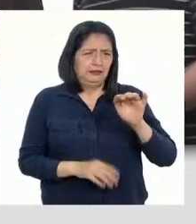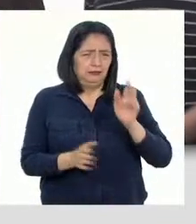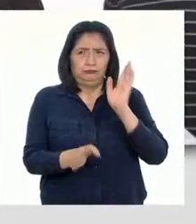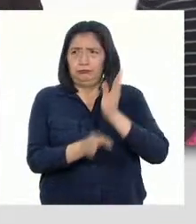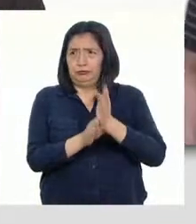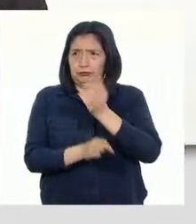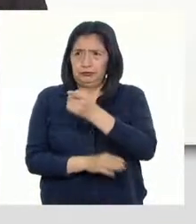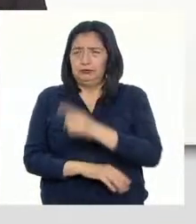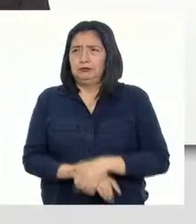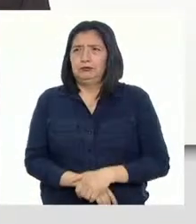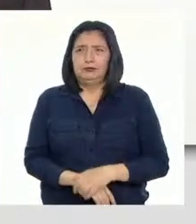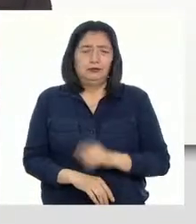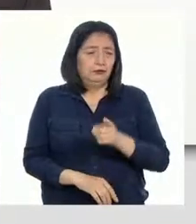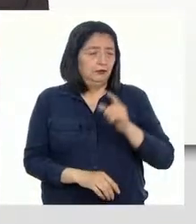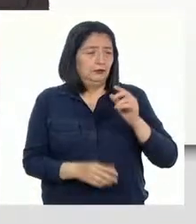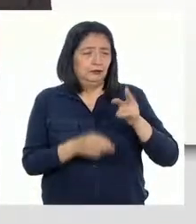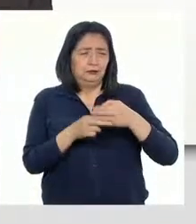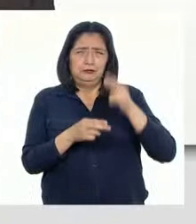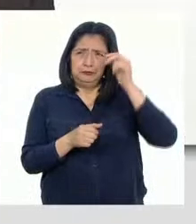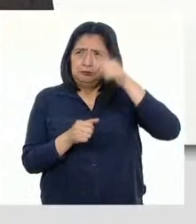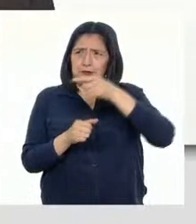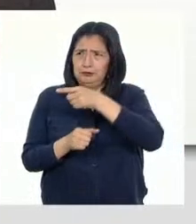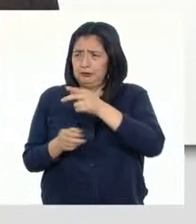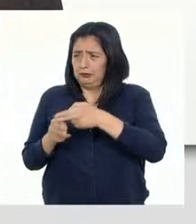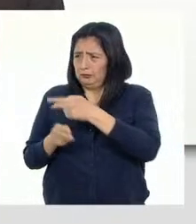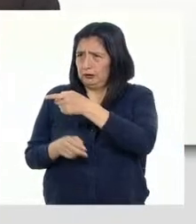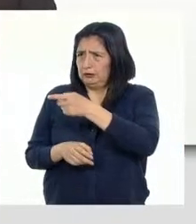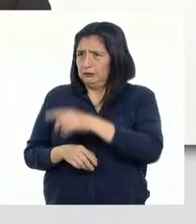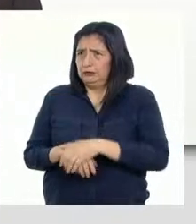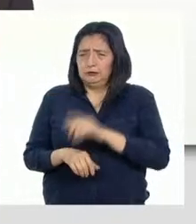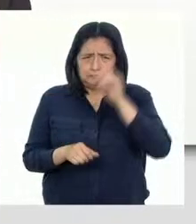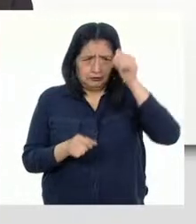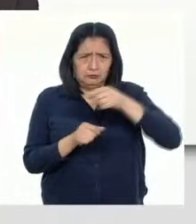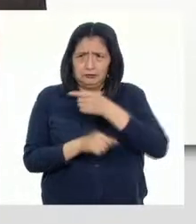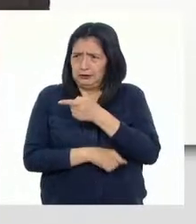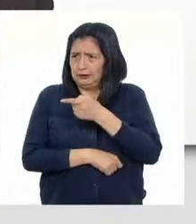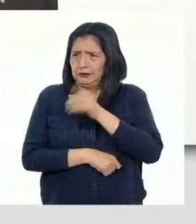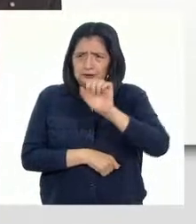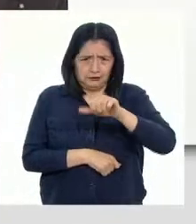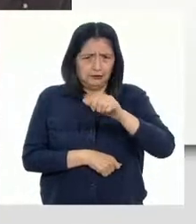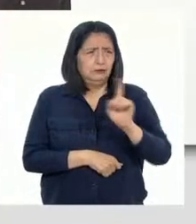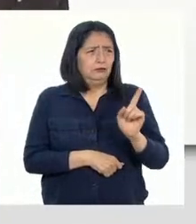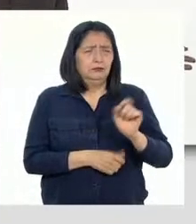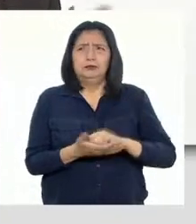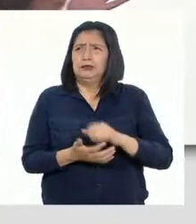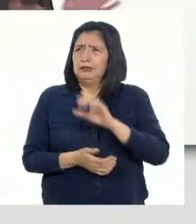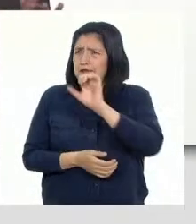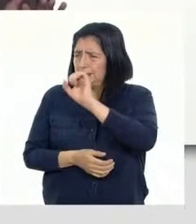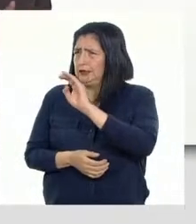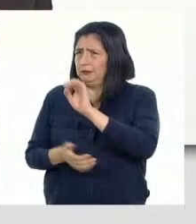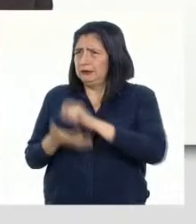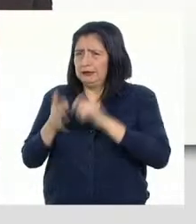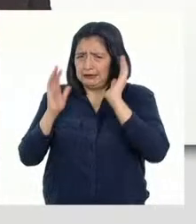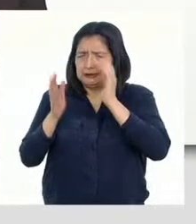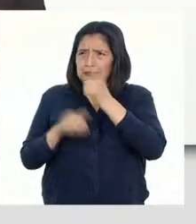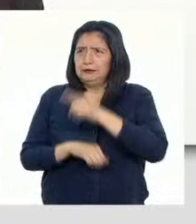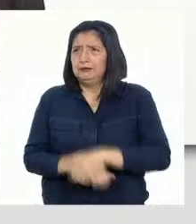contigo. Tienes memoria a corto plazo y fue contigo. ¿Te acuerdas? Sí, ¿no? Sebastián, recuerda,